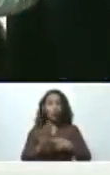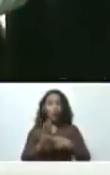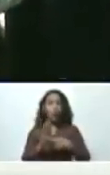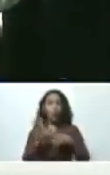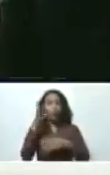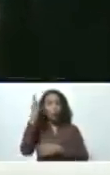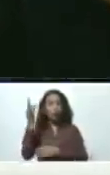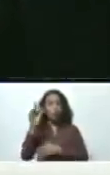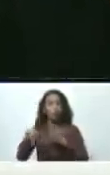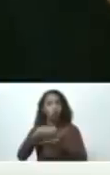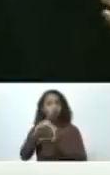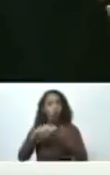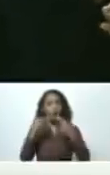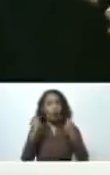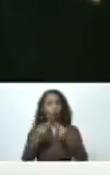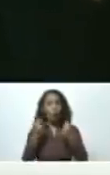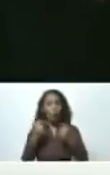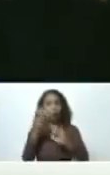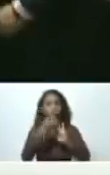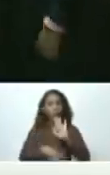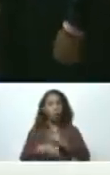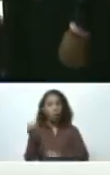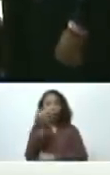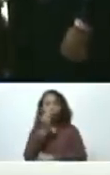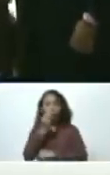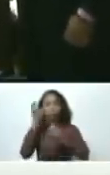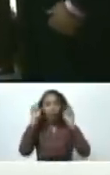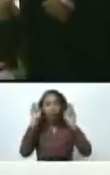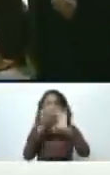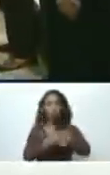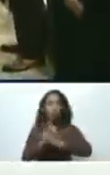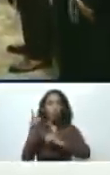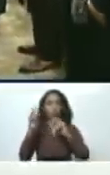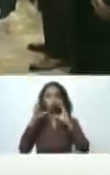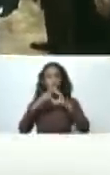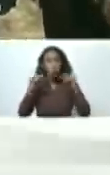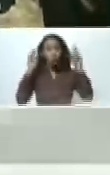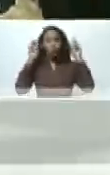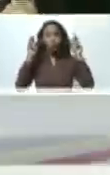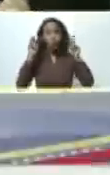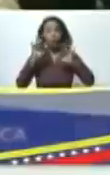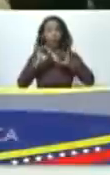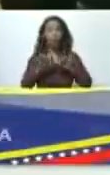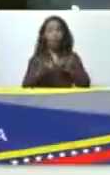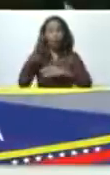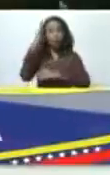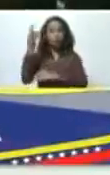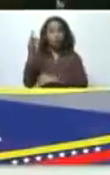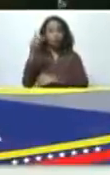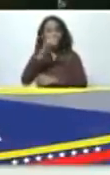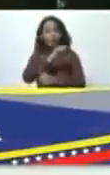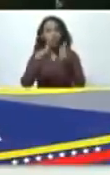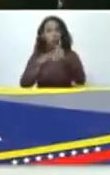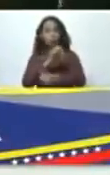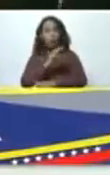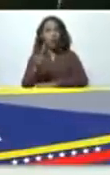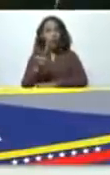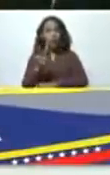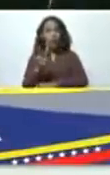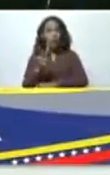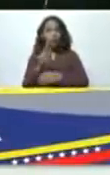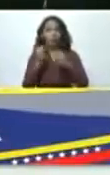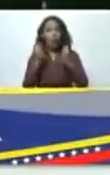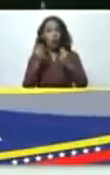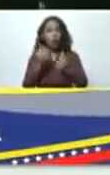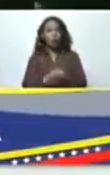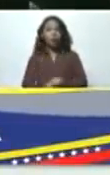Consejo Nacional de Economía, del capítulo de alimentos, en todo sus ámbitos, está el secretario del Consejo, que es el vicepresidente de